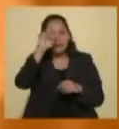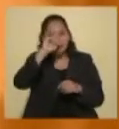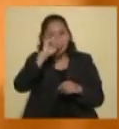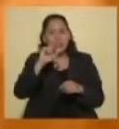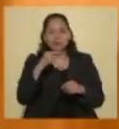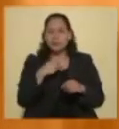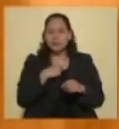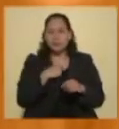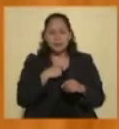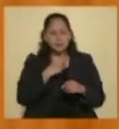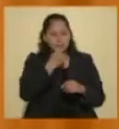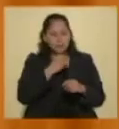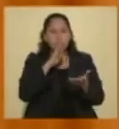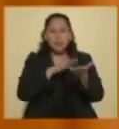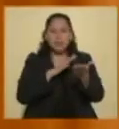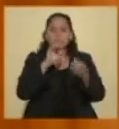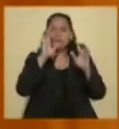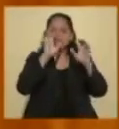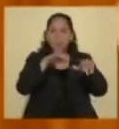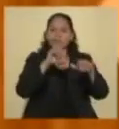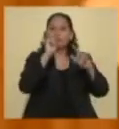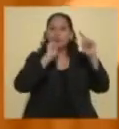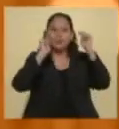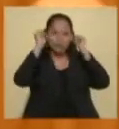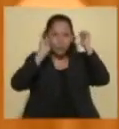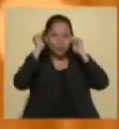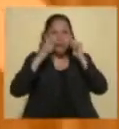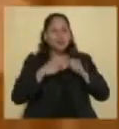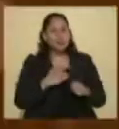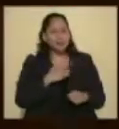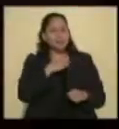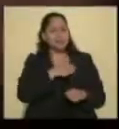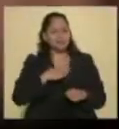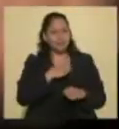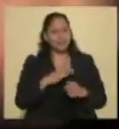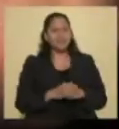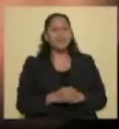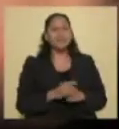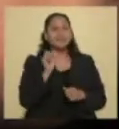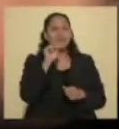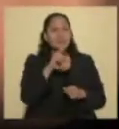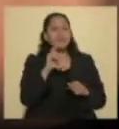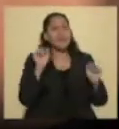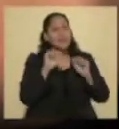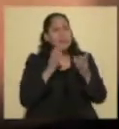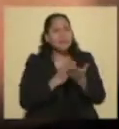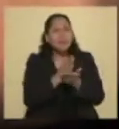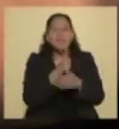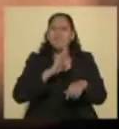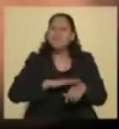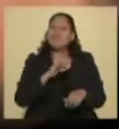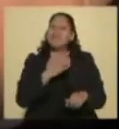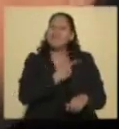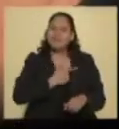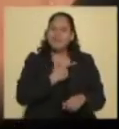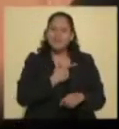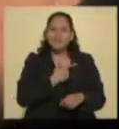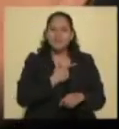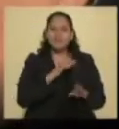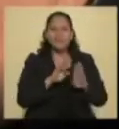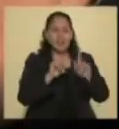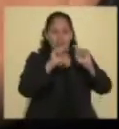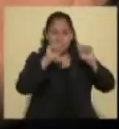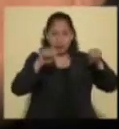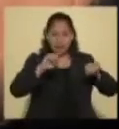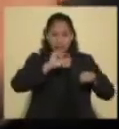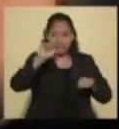estudiar turismo. Y he tenido grandes satisfacciones. Una de mis grandes metas era, y mi tesis